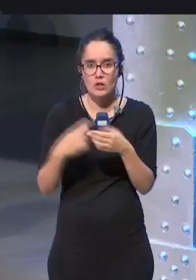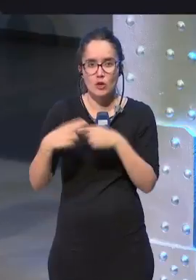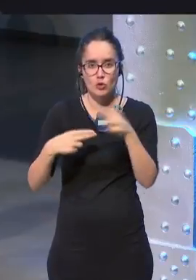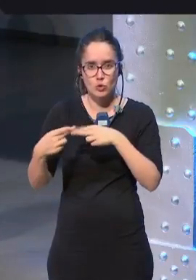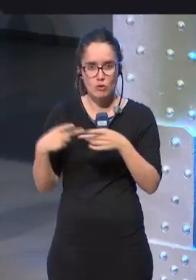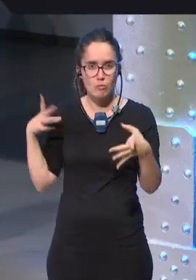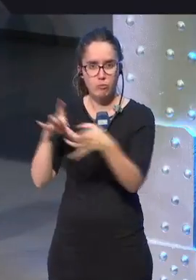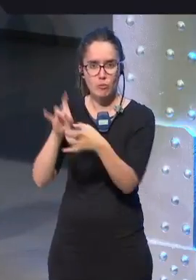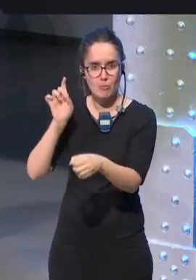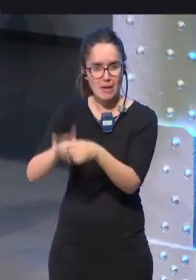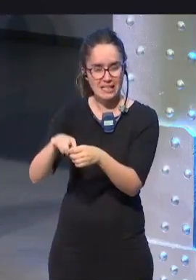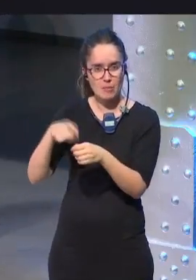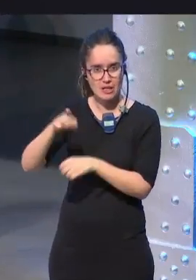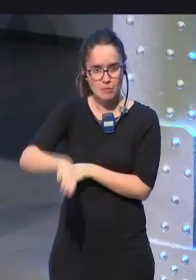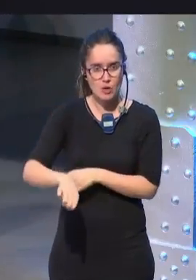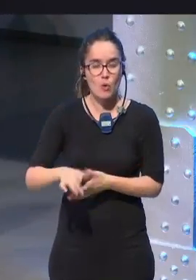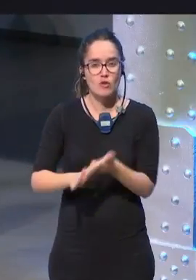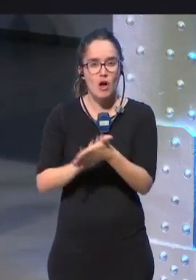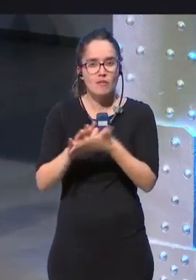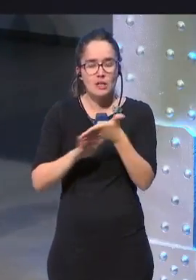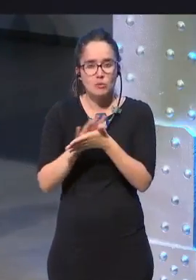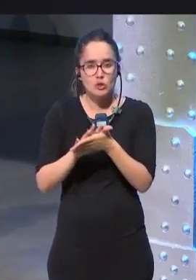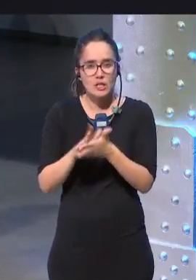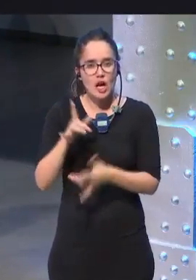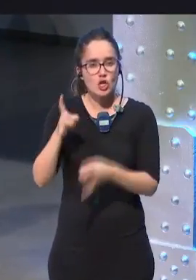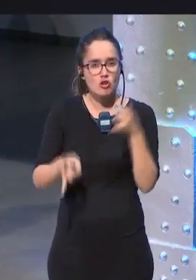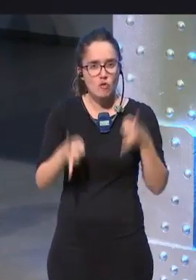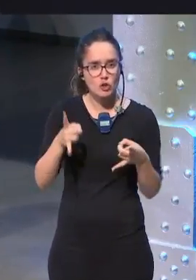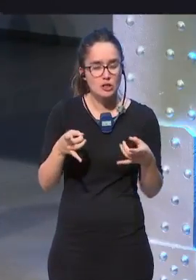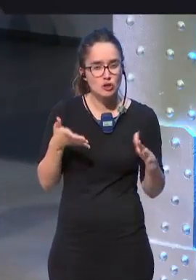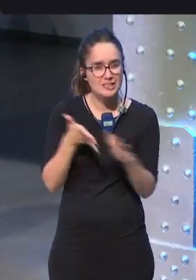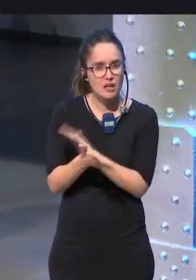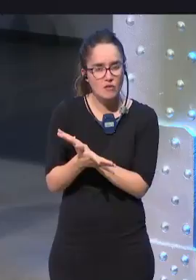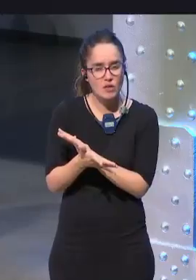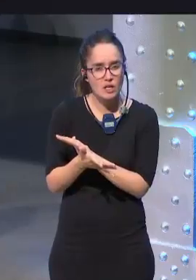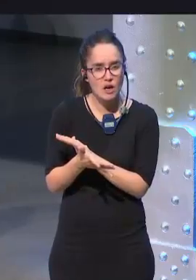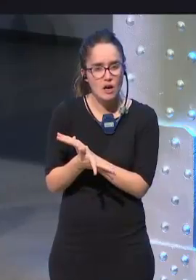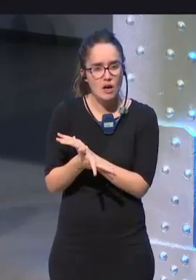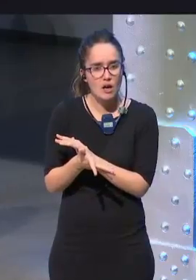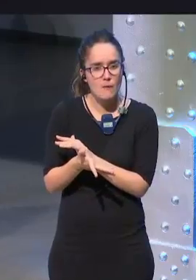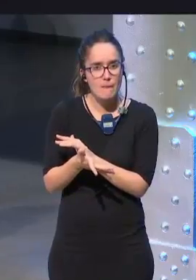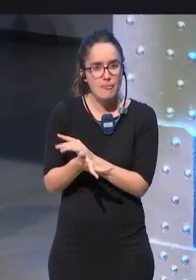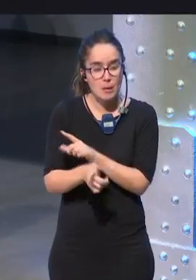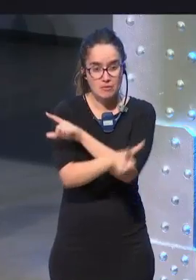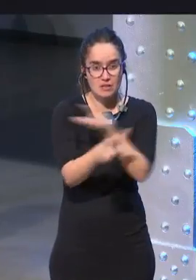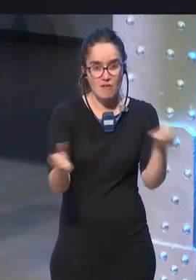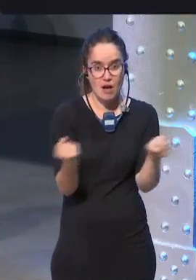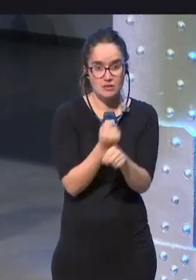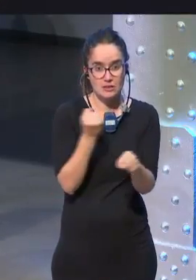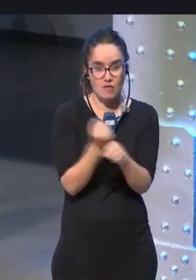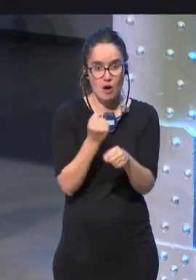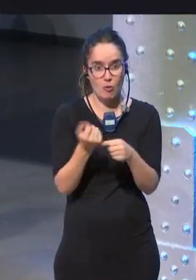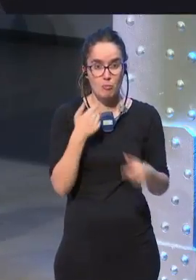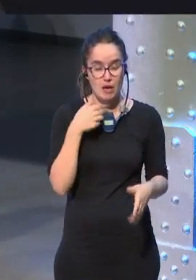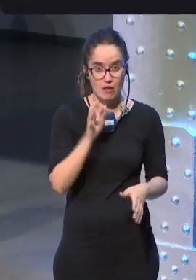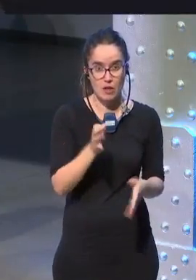construcción. Cuando hablamos de robots, esto implica siempre la pérdida de empleos. Eso siempre lo tenemos en la